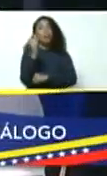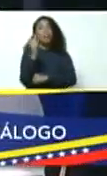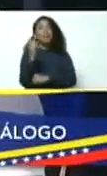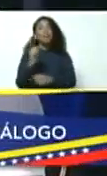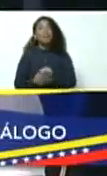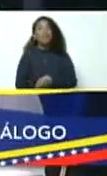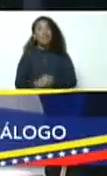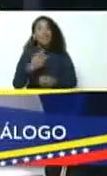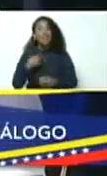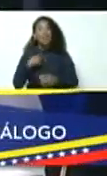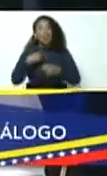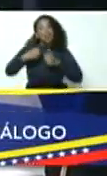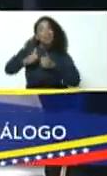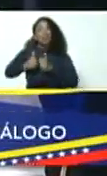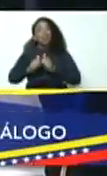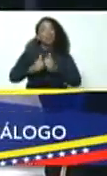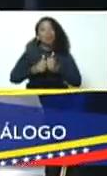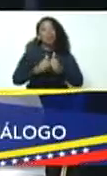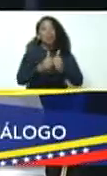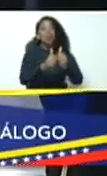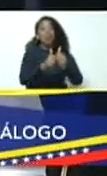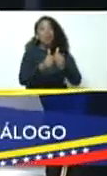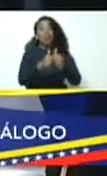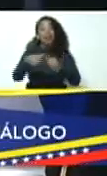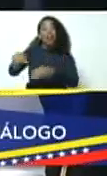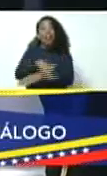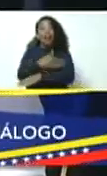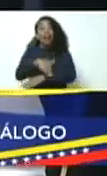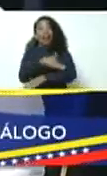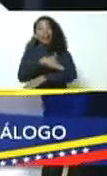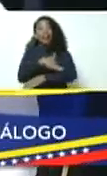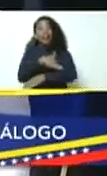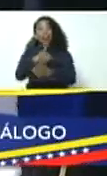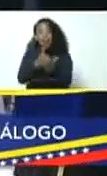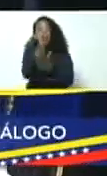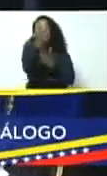yo persiguiéndola por la calle del medio.